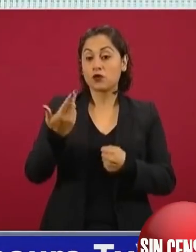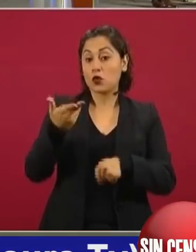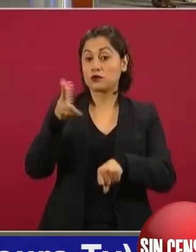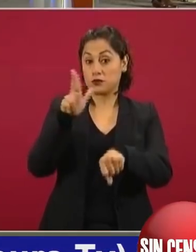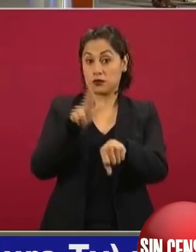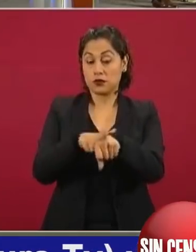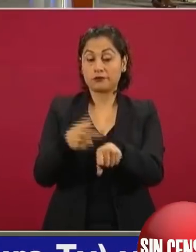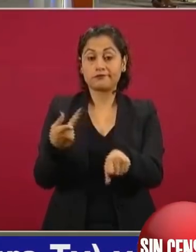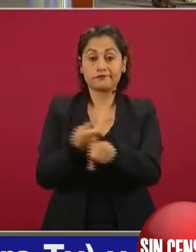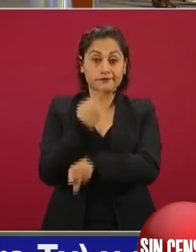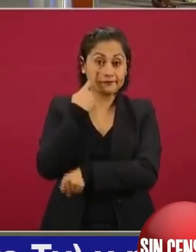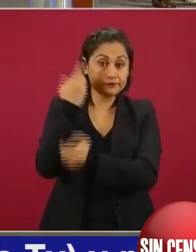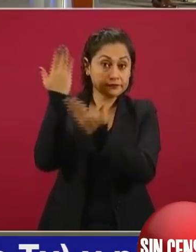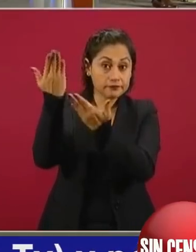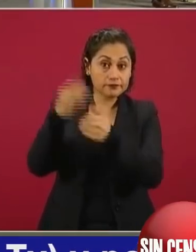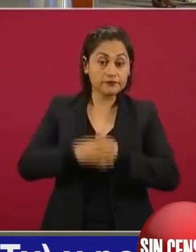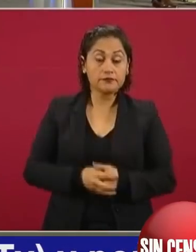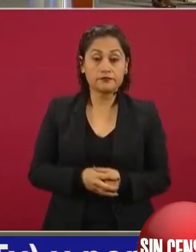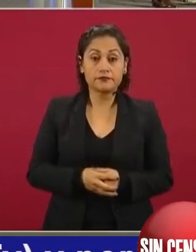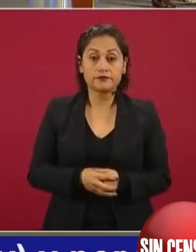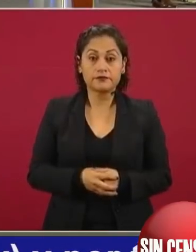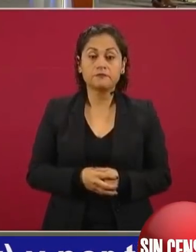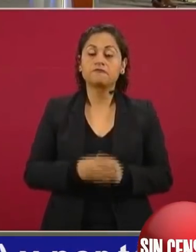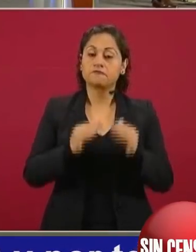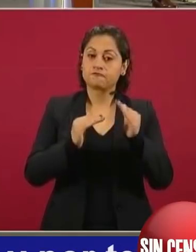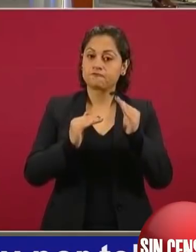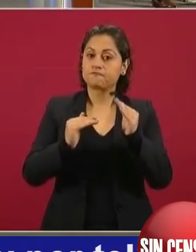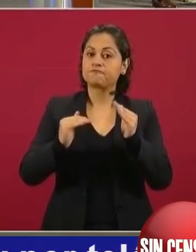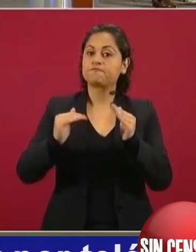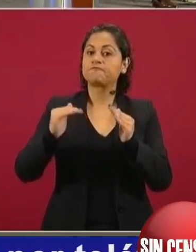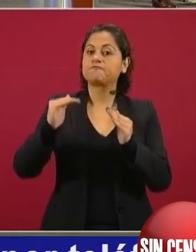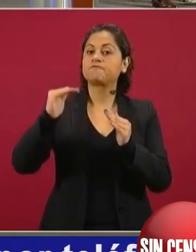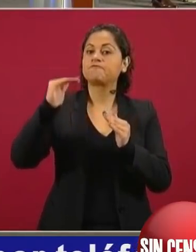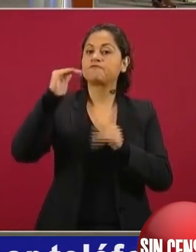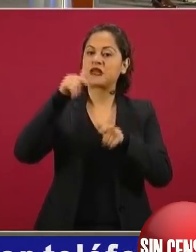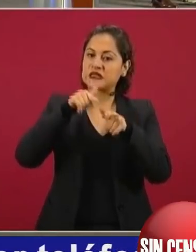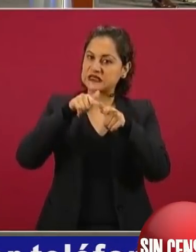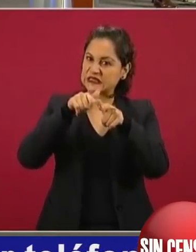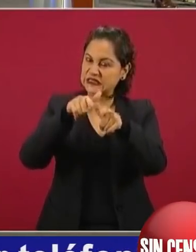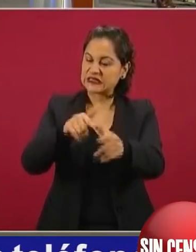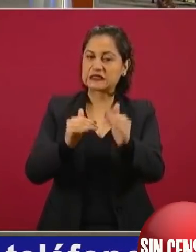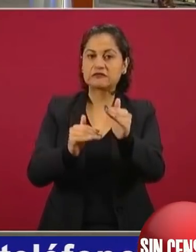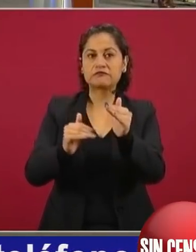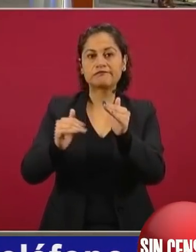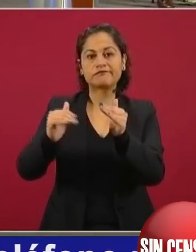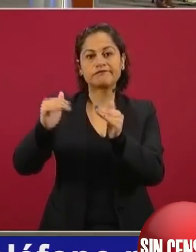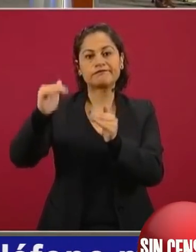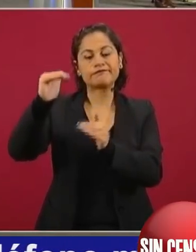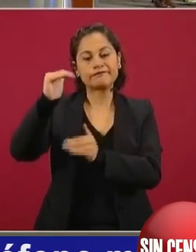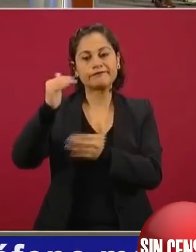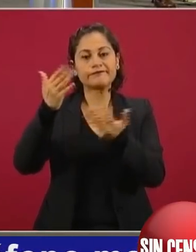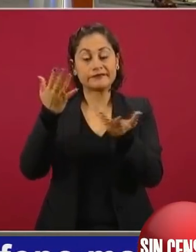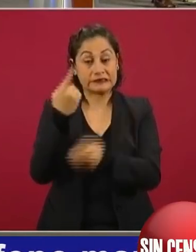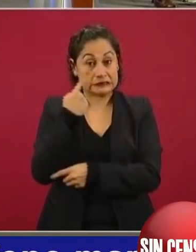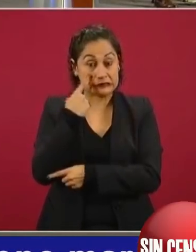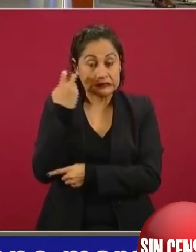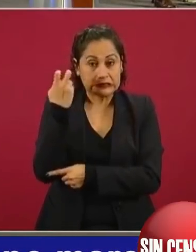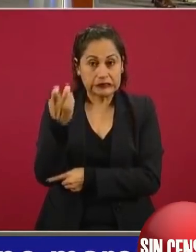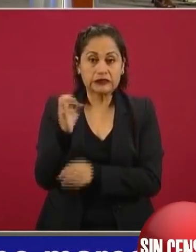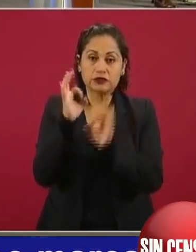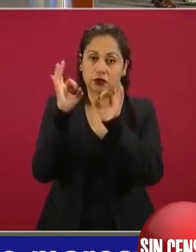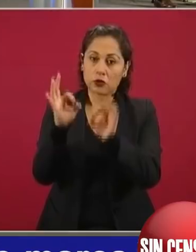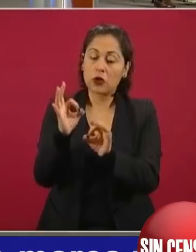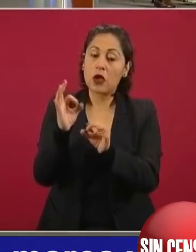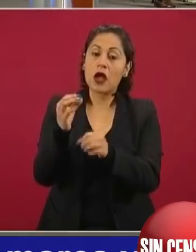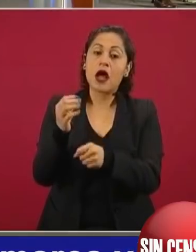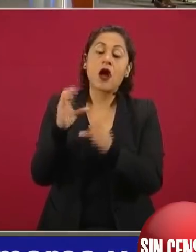la hospitalización en una clara fase de ascenso continuo. Entonces aquí estos son los señales tempranas o ya